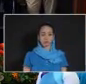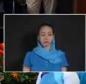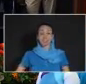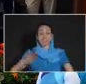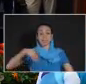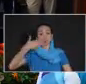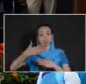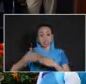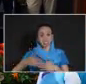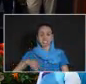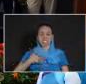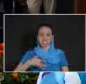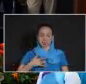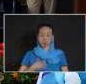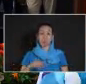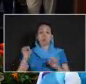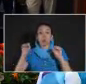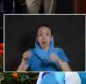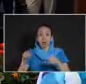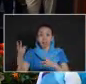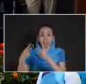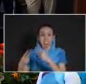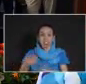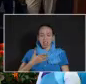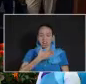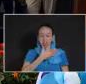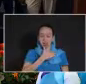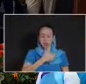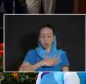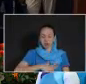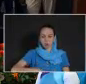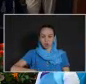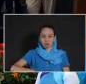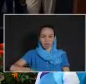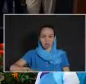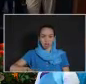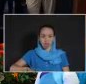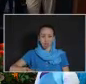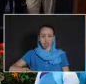Después puede venir amargura y un sentimiento de venganza,